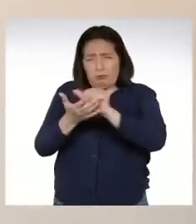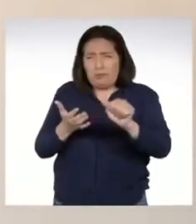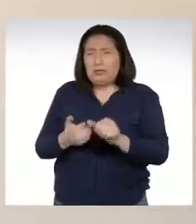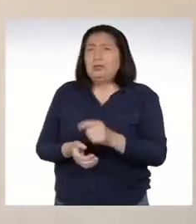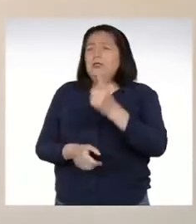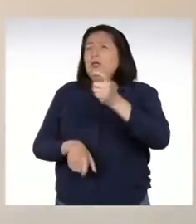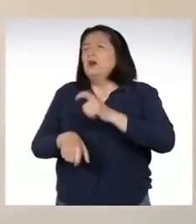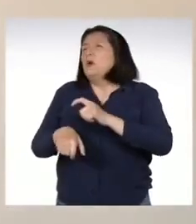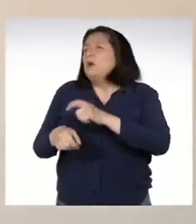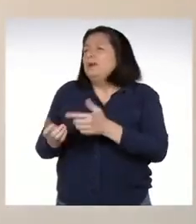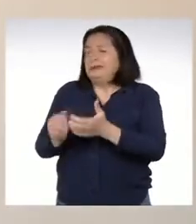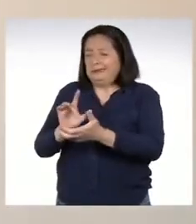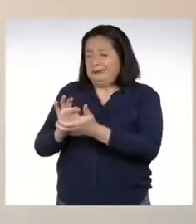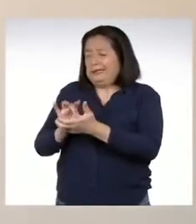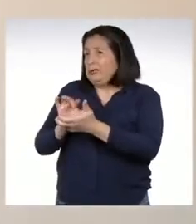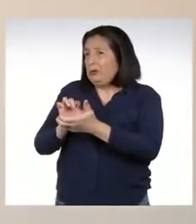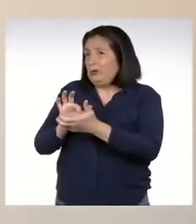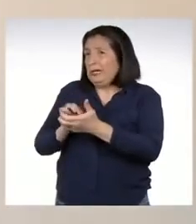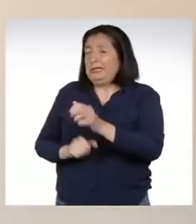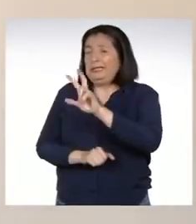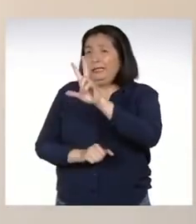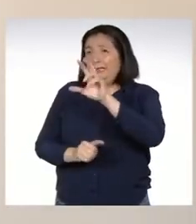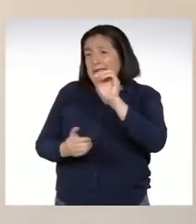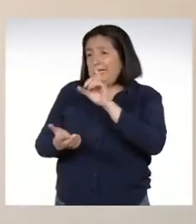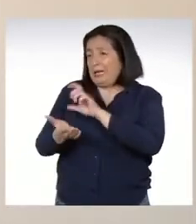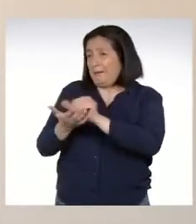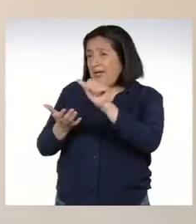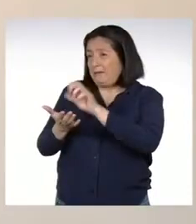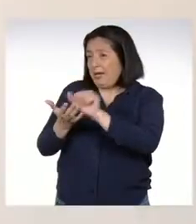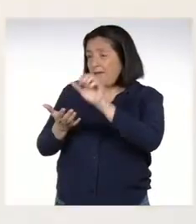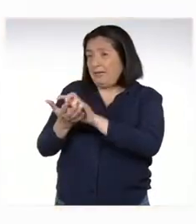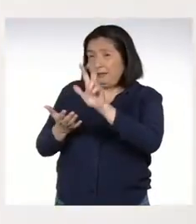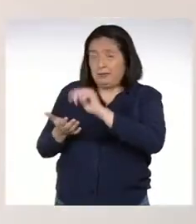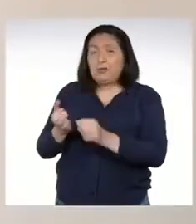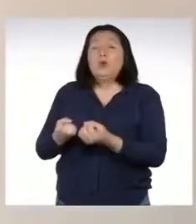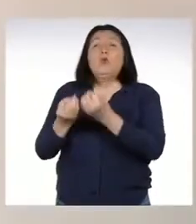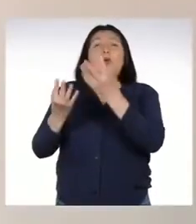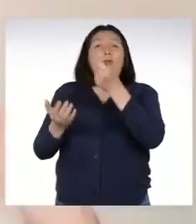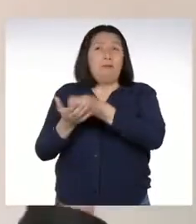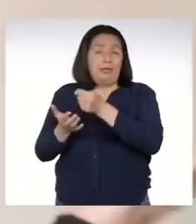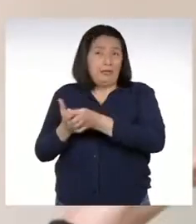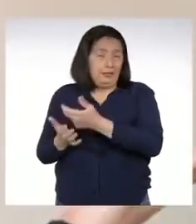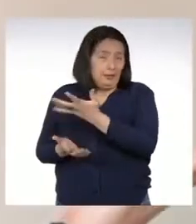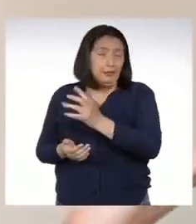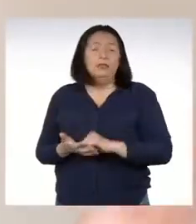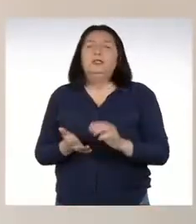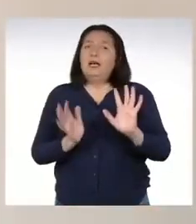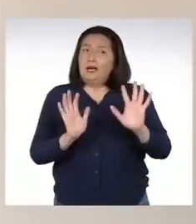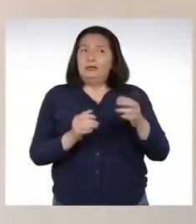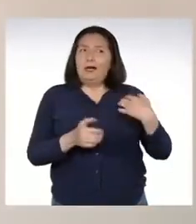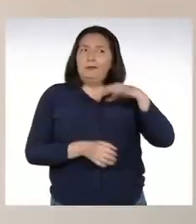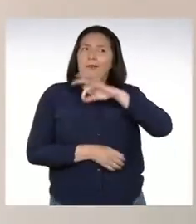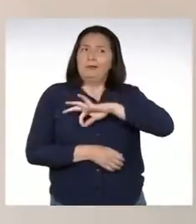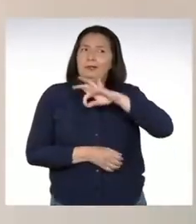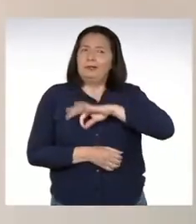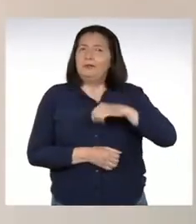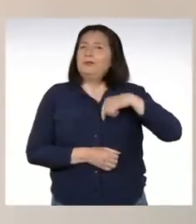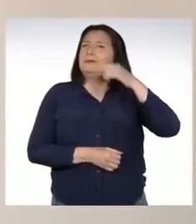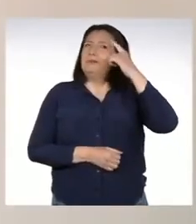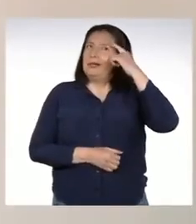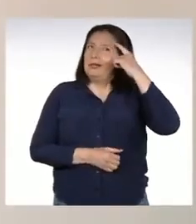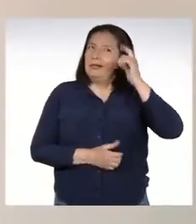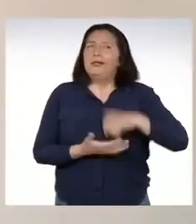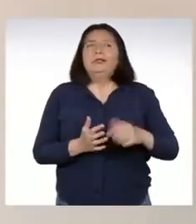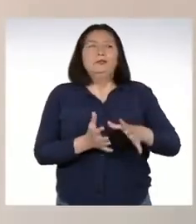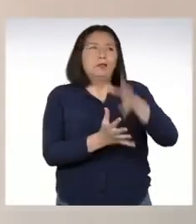en un plan de celular de 30 soles mensuales? Aprovechemos cada momento para potenciar